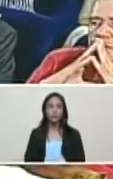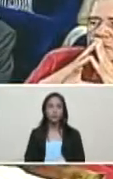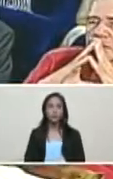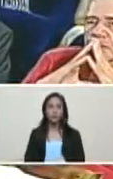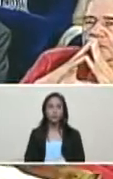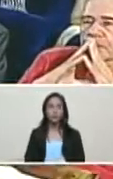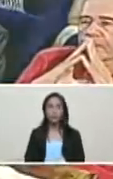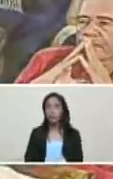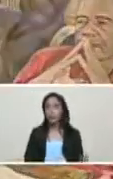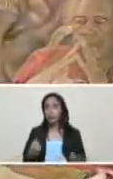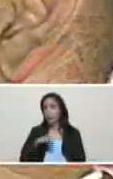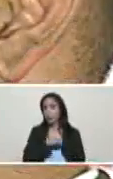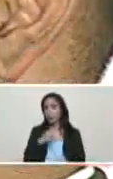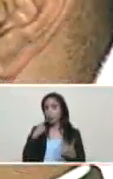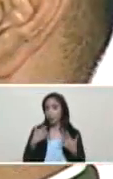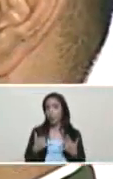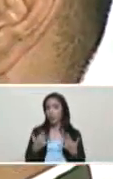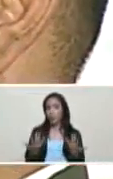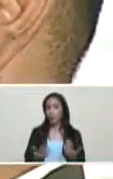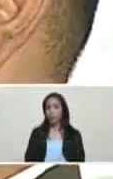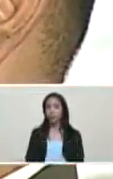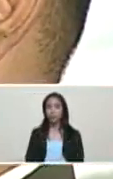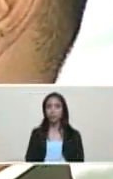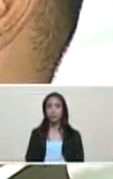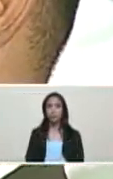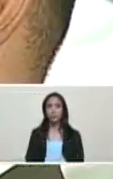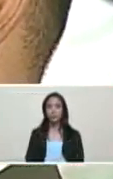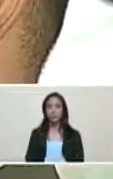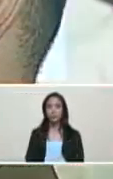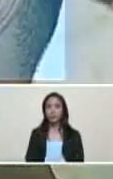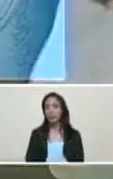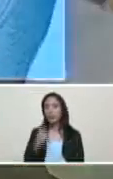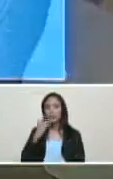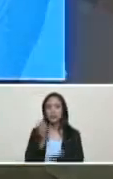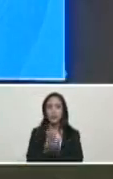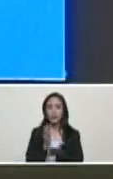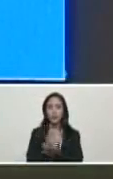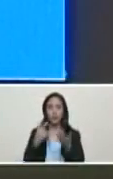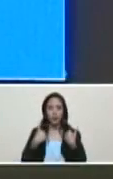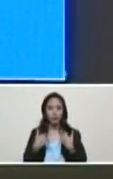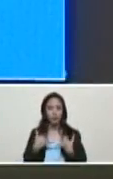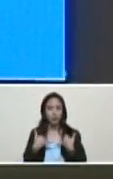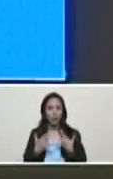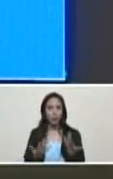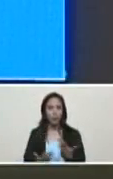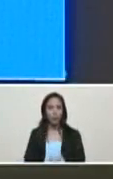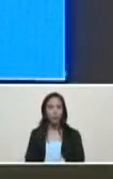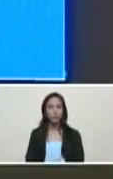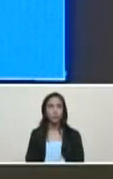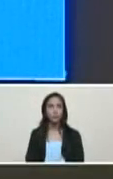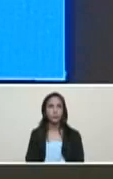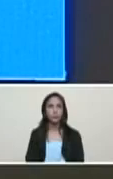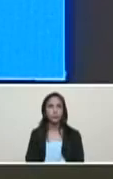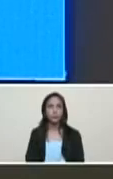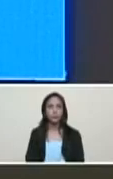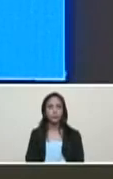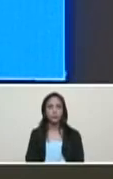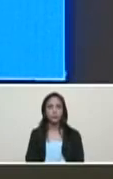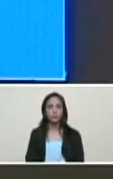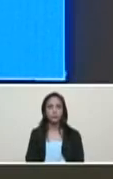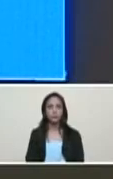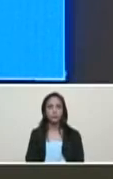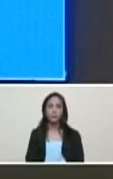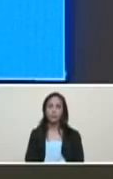Nosotros valemos cada vez más como país,